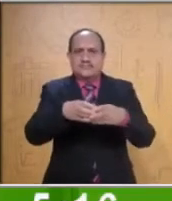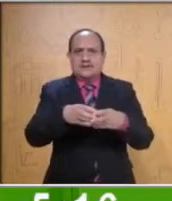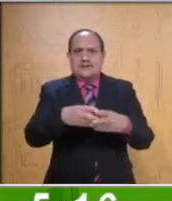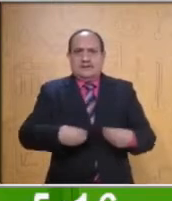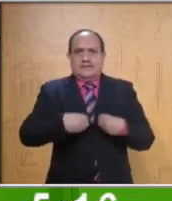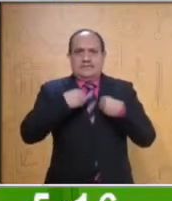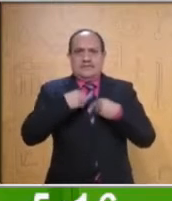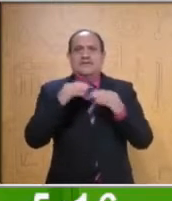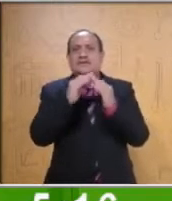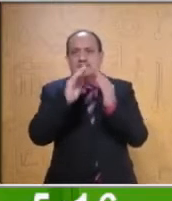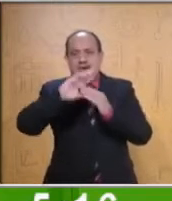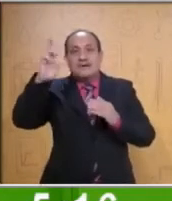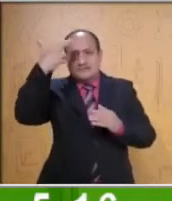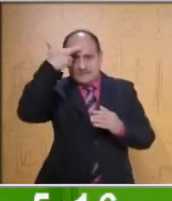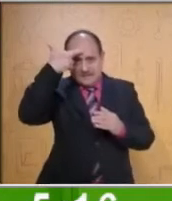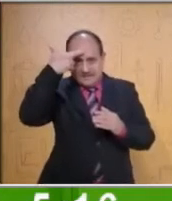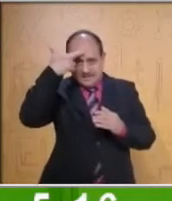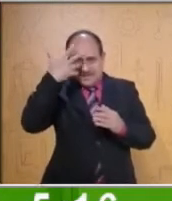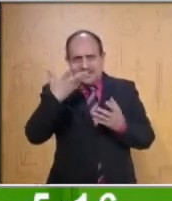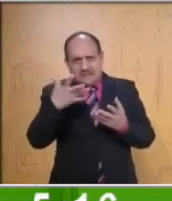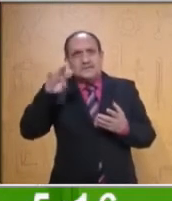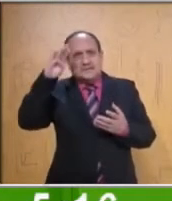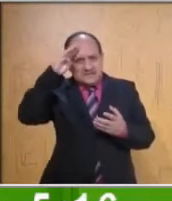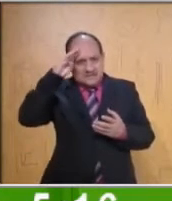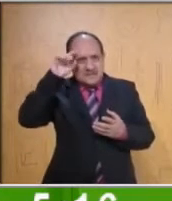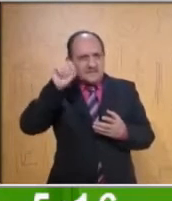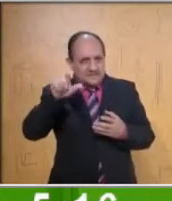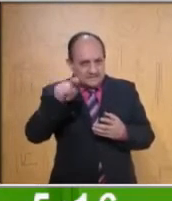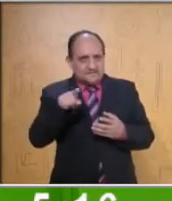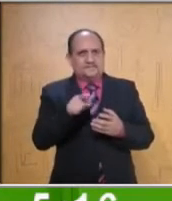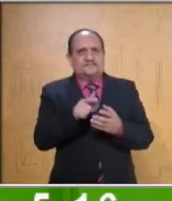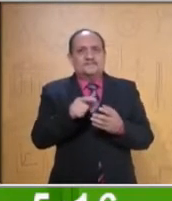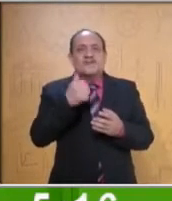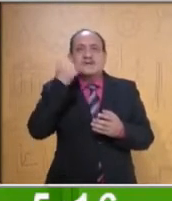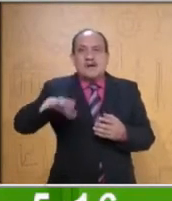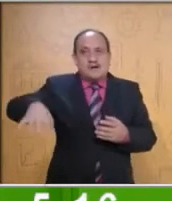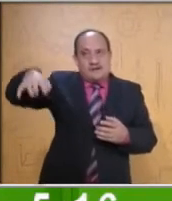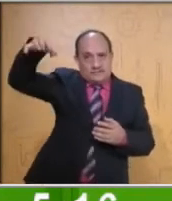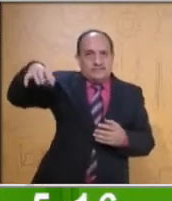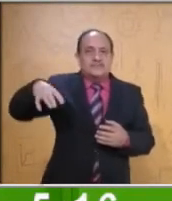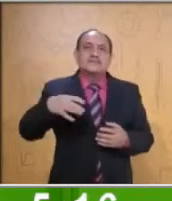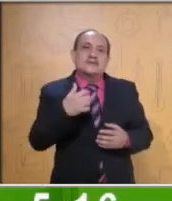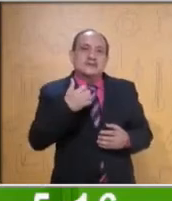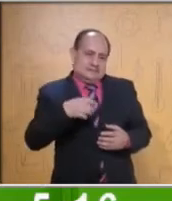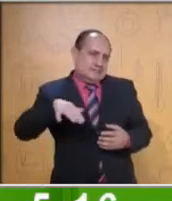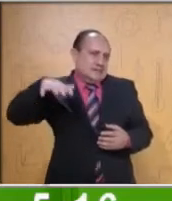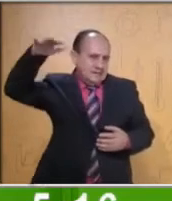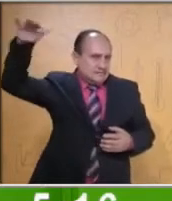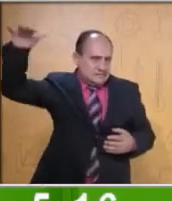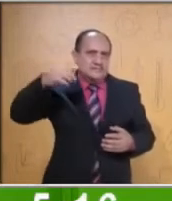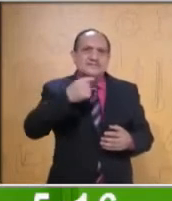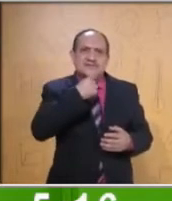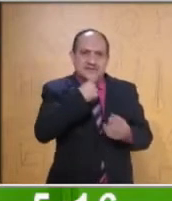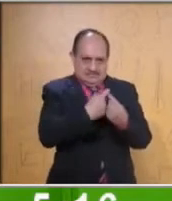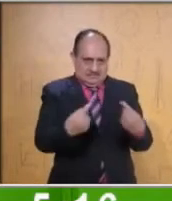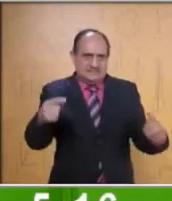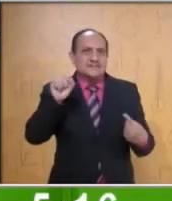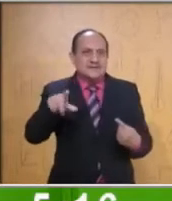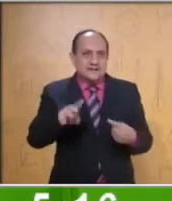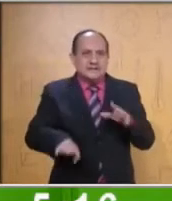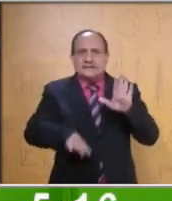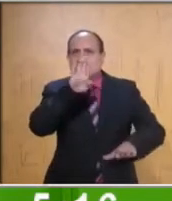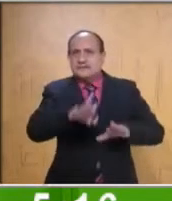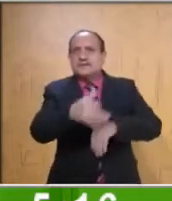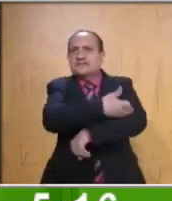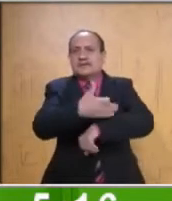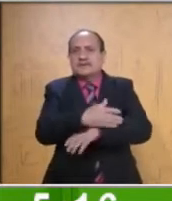casa? Acuérdense que íbamos a considerar adultos y niños, independientemente el tipo de